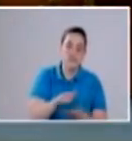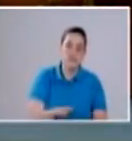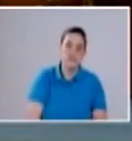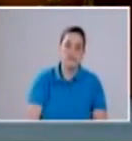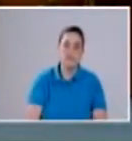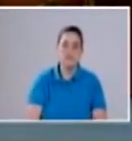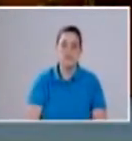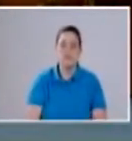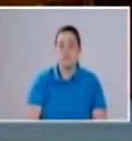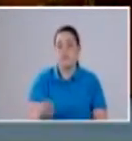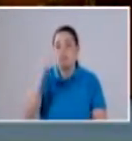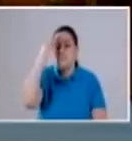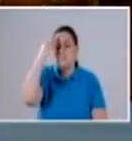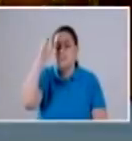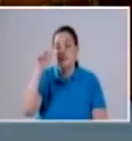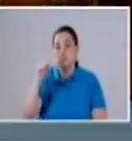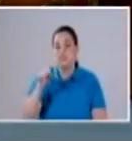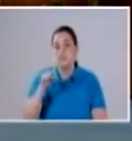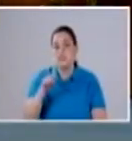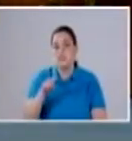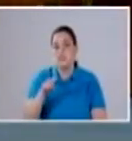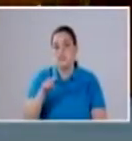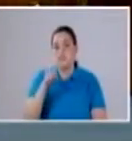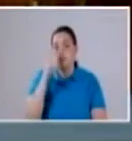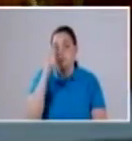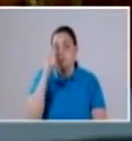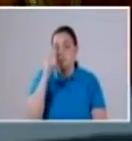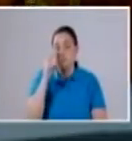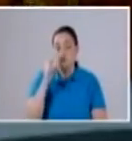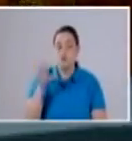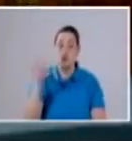No sé si usted ha oído o conoce.